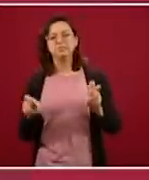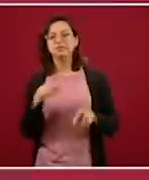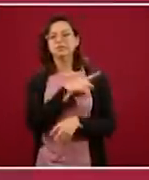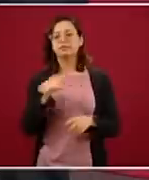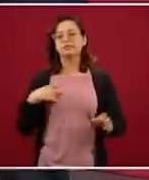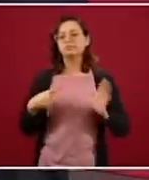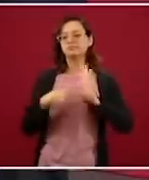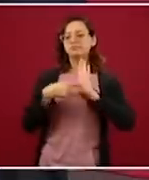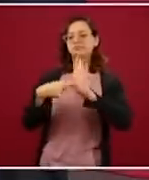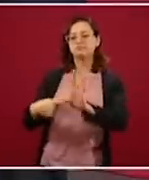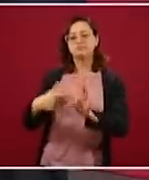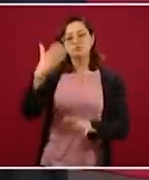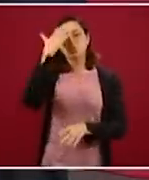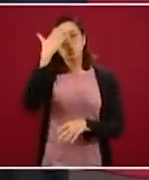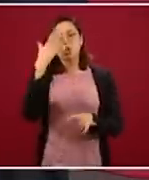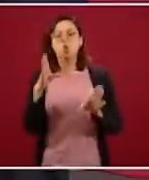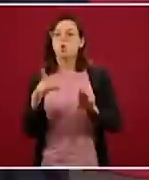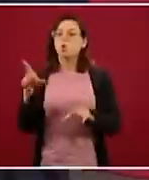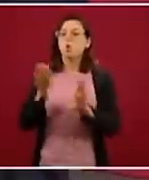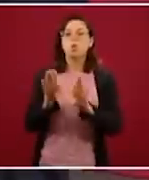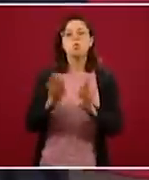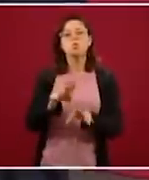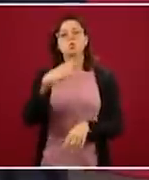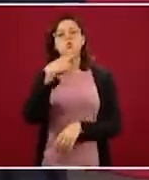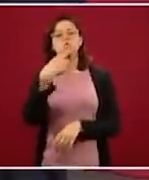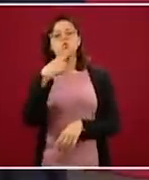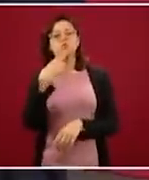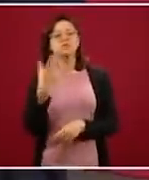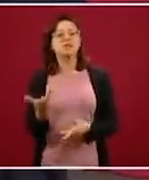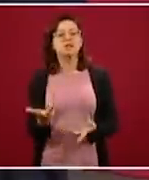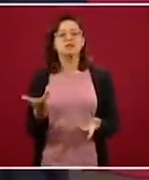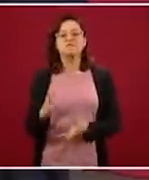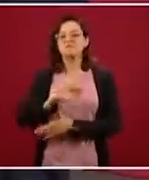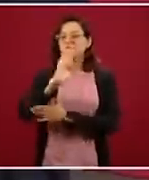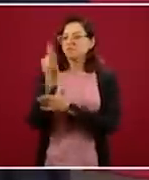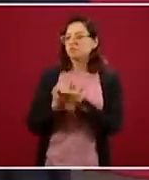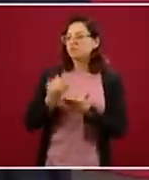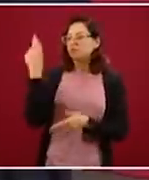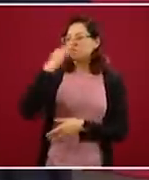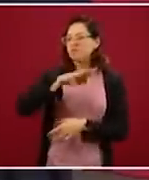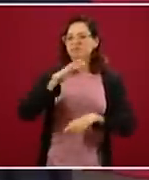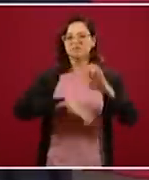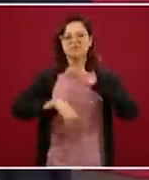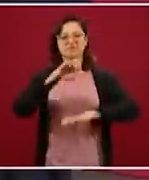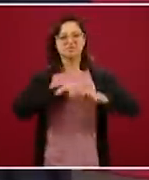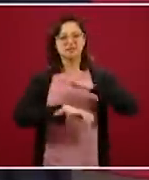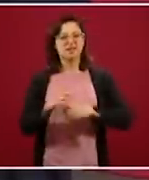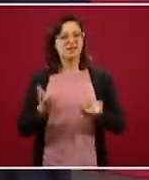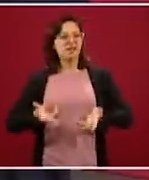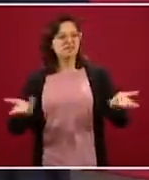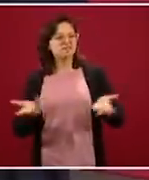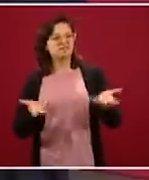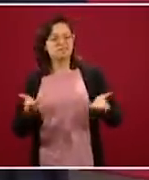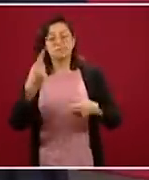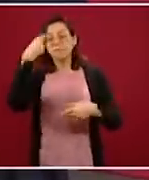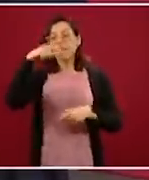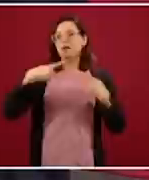cuál es el modus operandi de estas empresas, que la gente